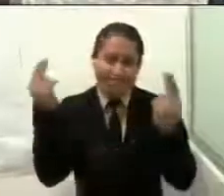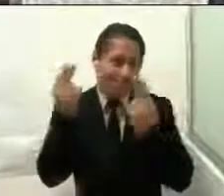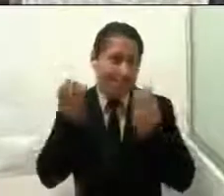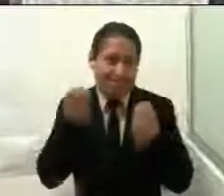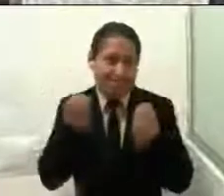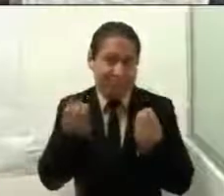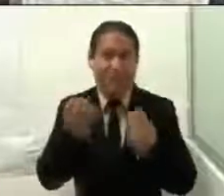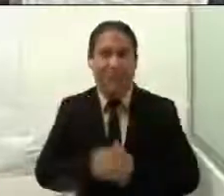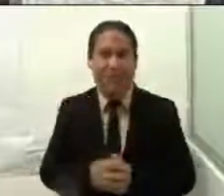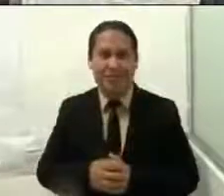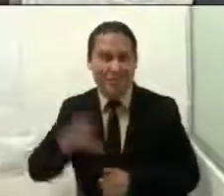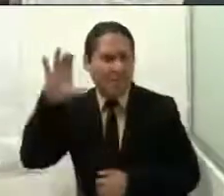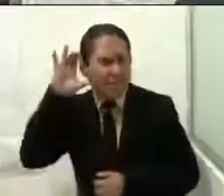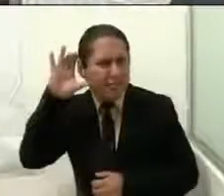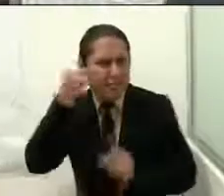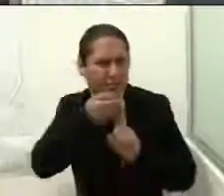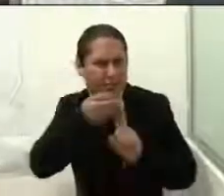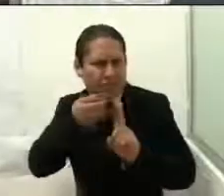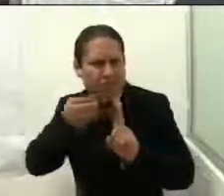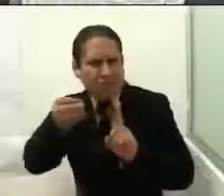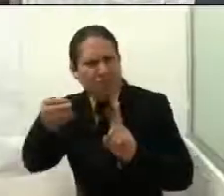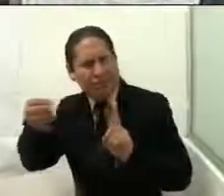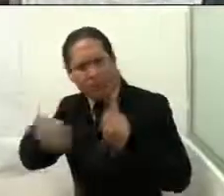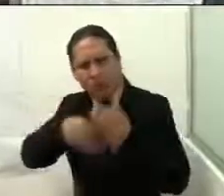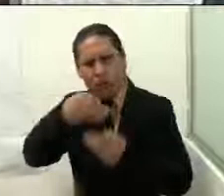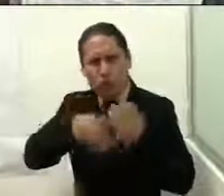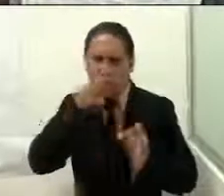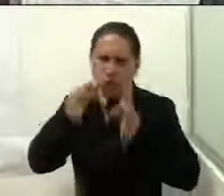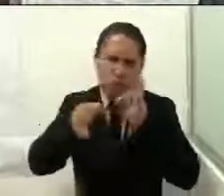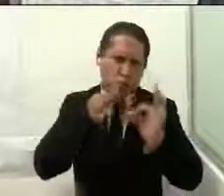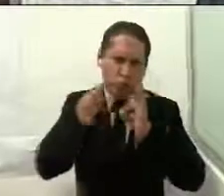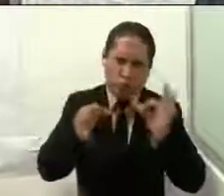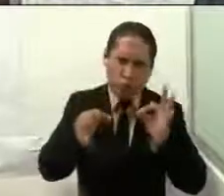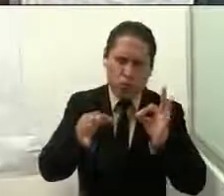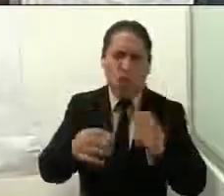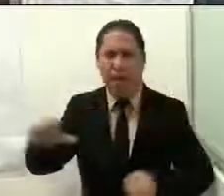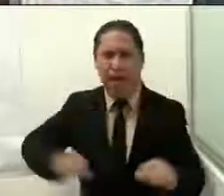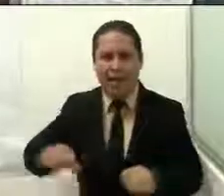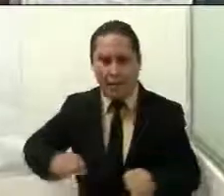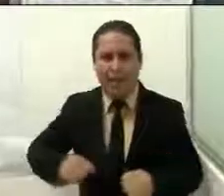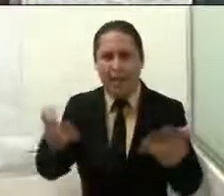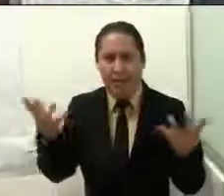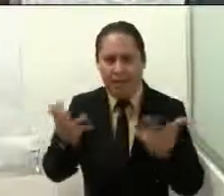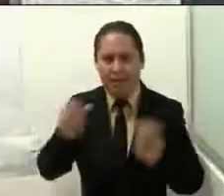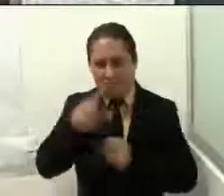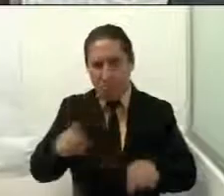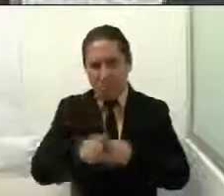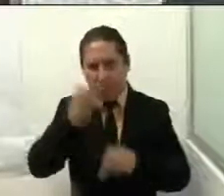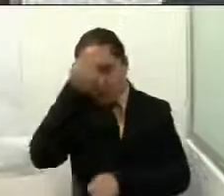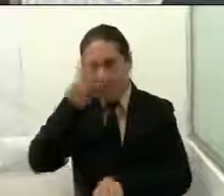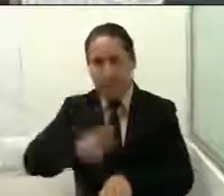al escuchar todos sus glosas y todas las actividades que realizan dentro de la secretaria